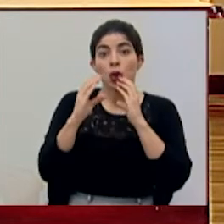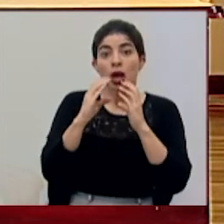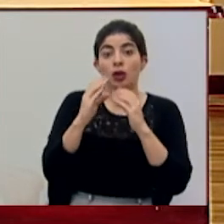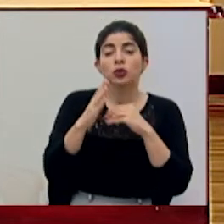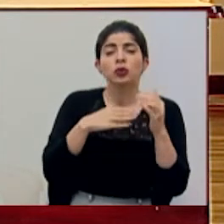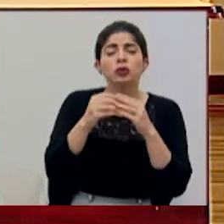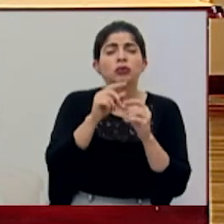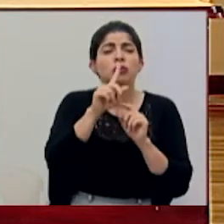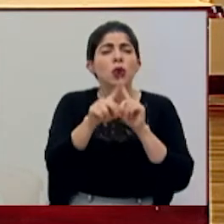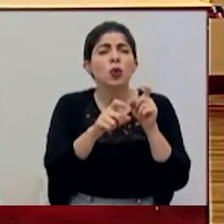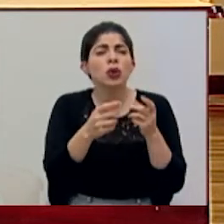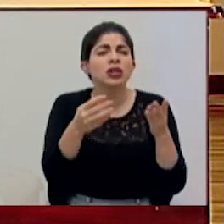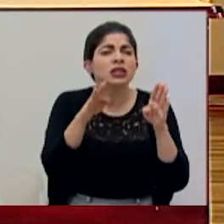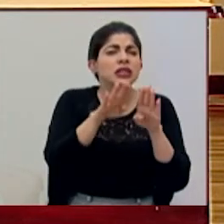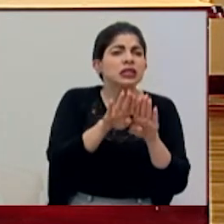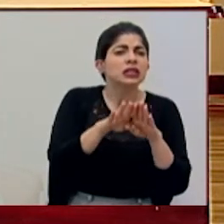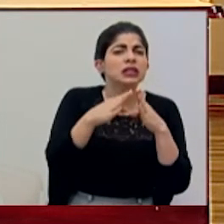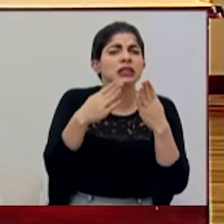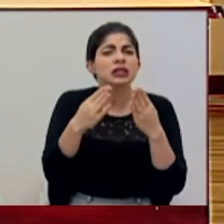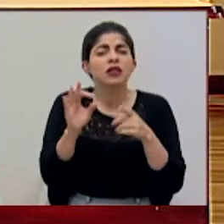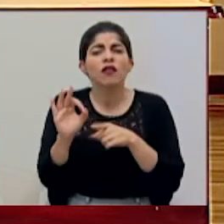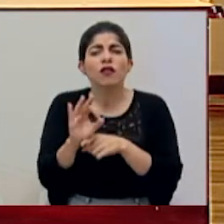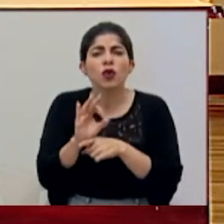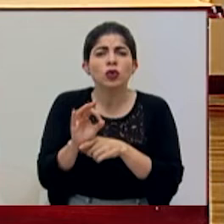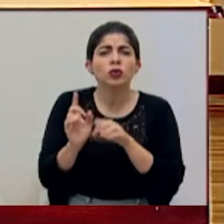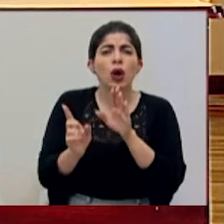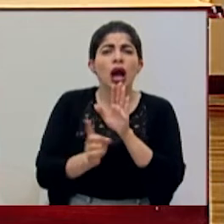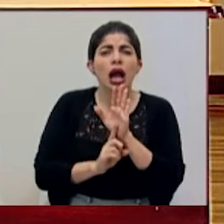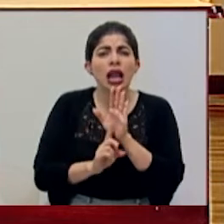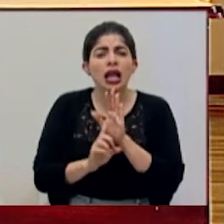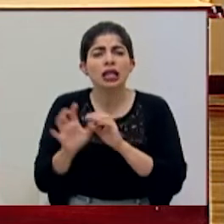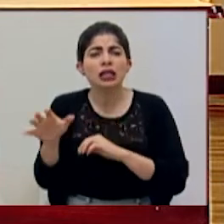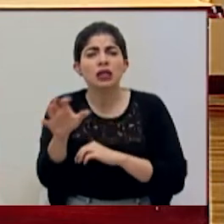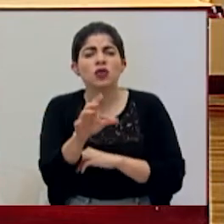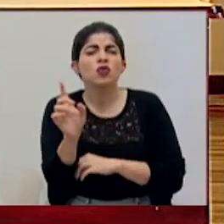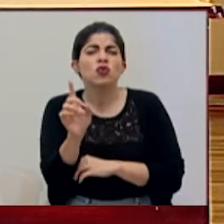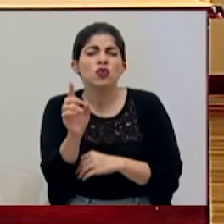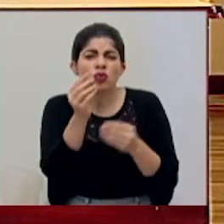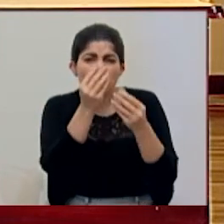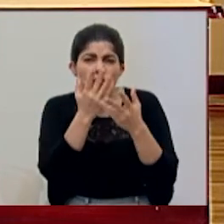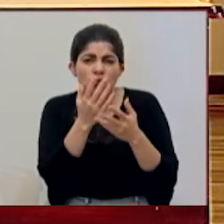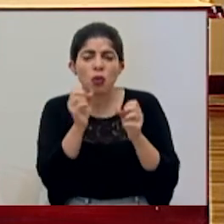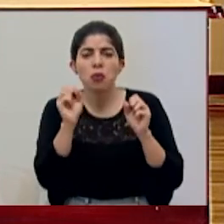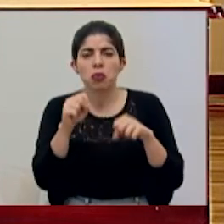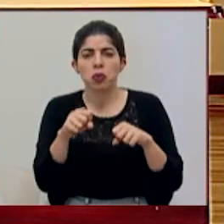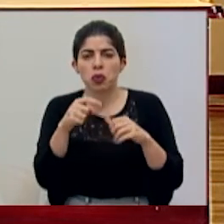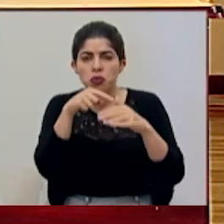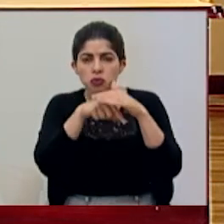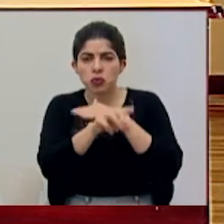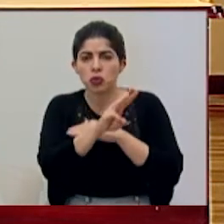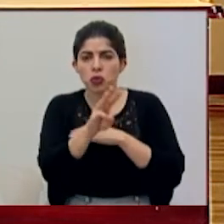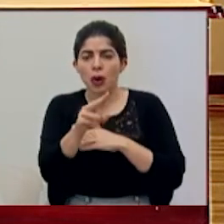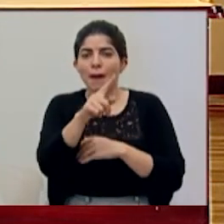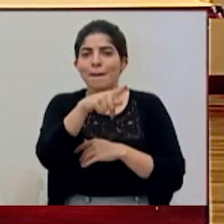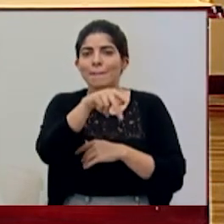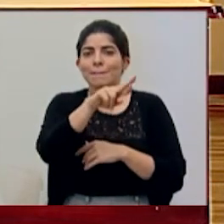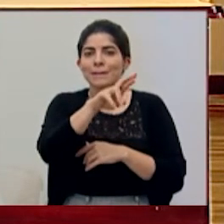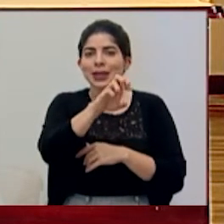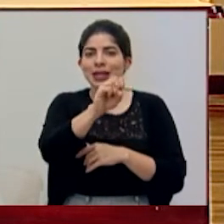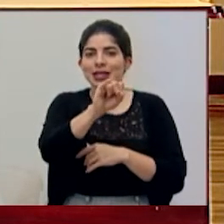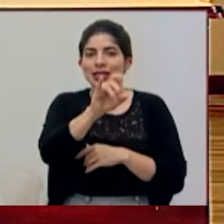medidas de cierre, apertura, operación y alertas en los distintos cantones puede visitar el sitio